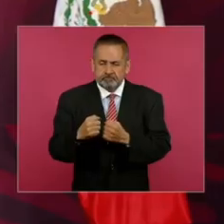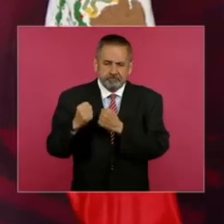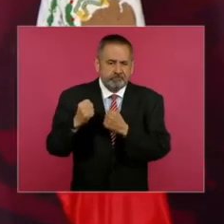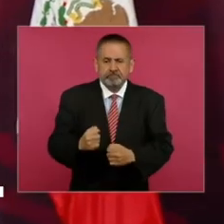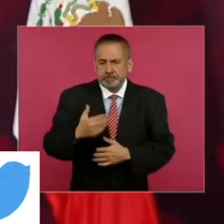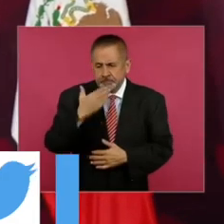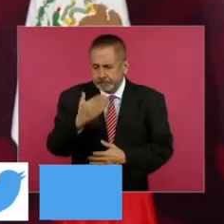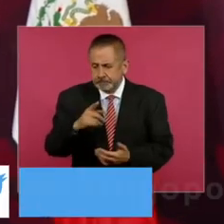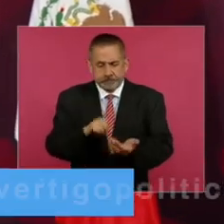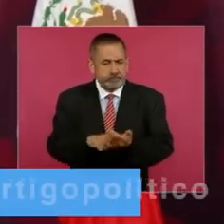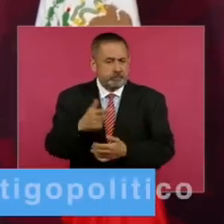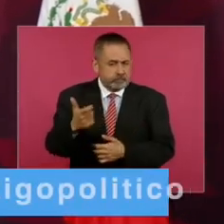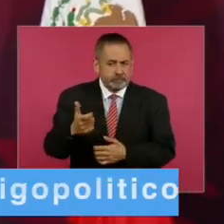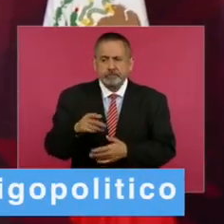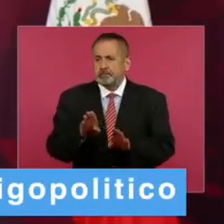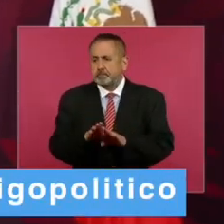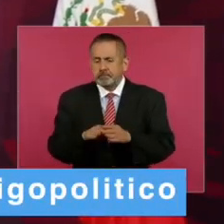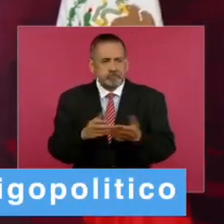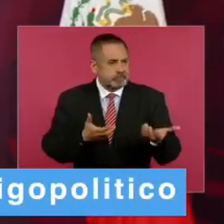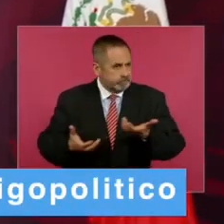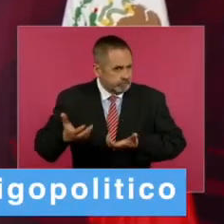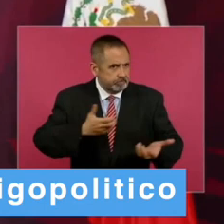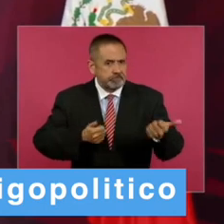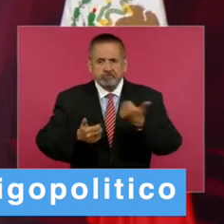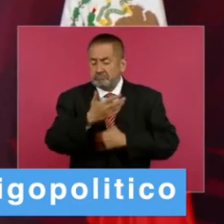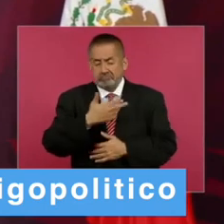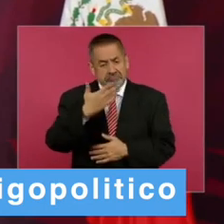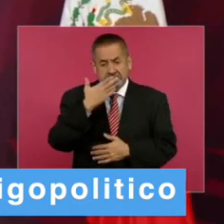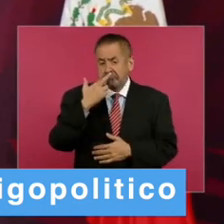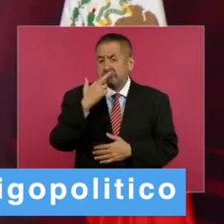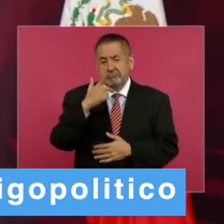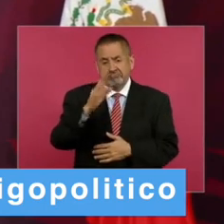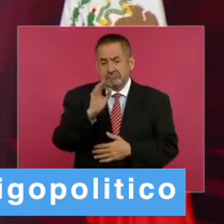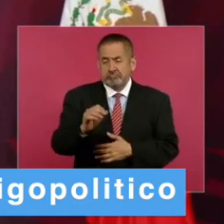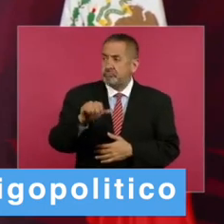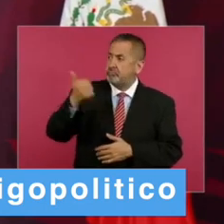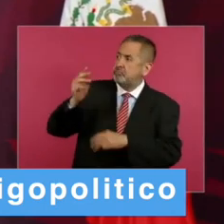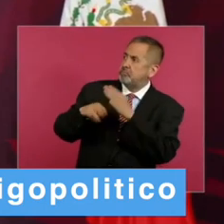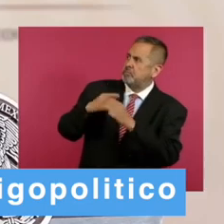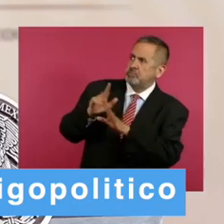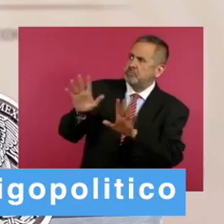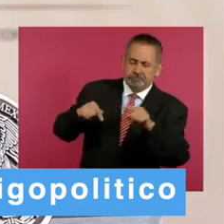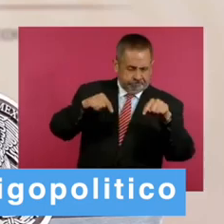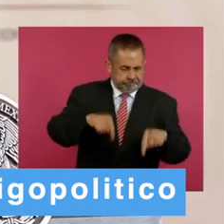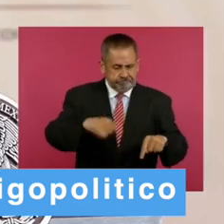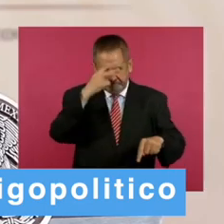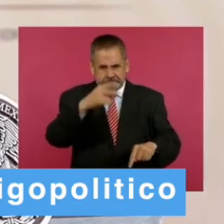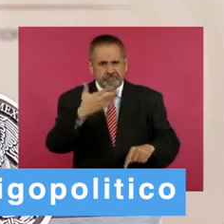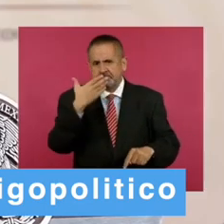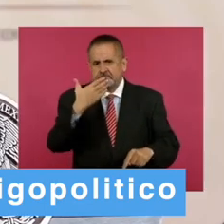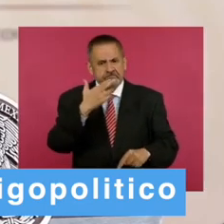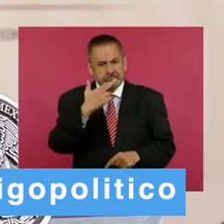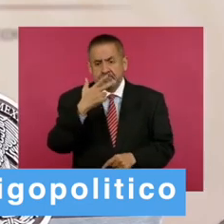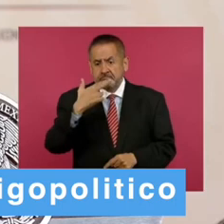El presidente Andrés Manuel López Obrador convocará en los próximos días a una reunión de cancilleres de países del Caribe, Centro y Sudamérica para definir un